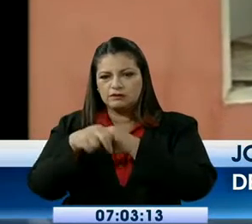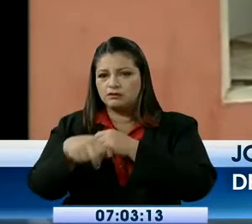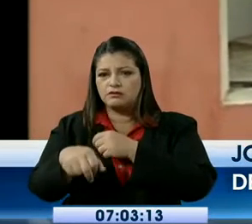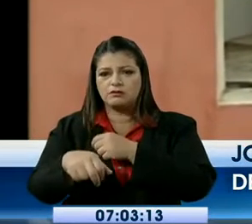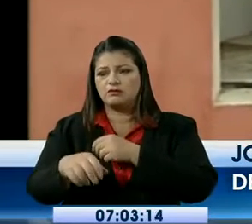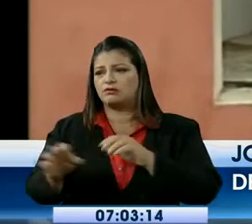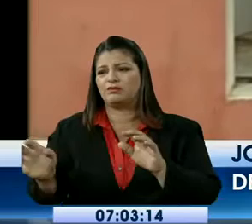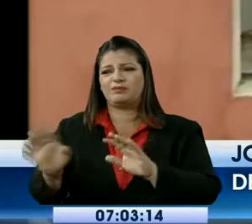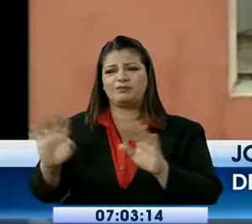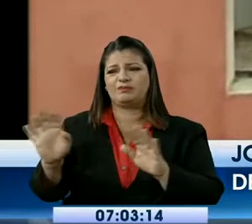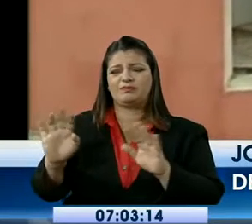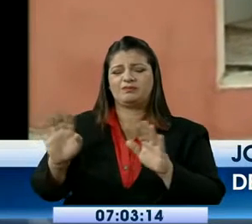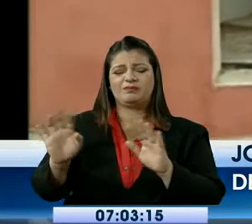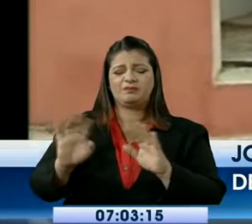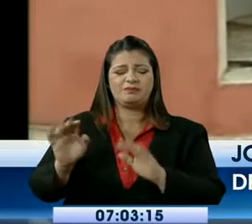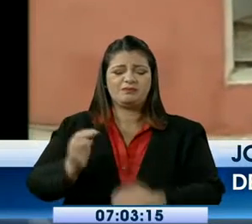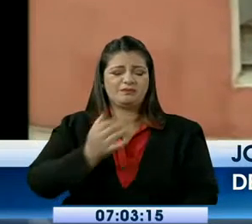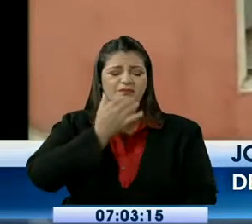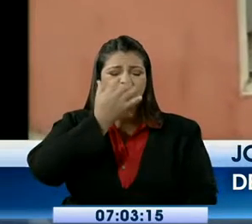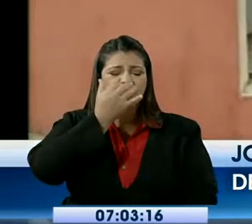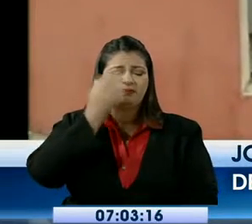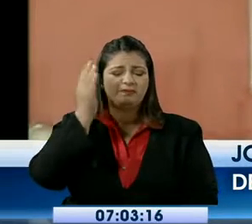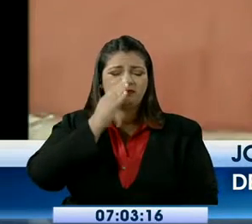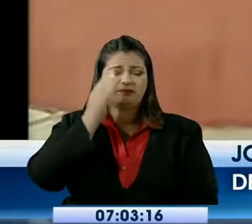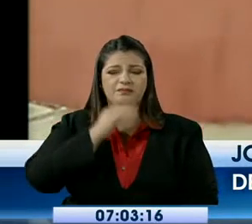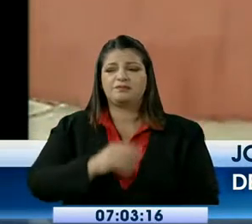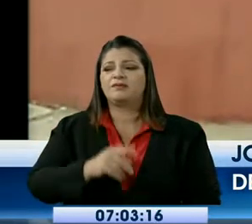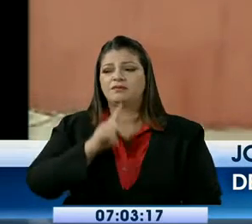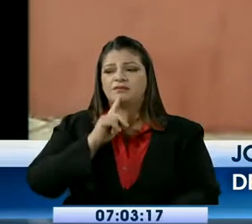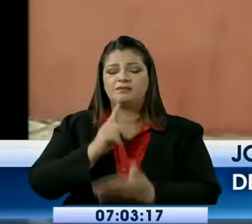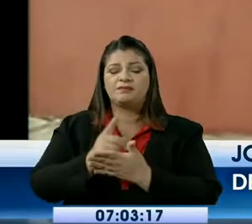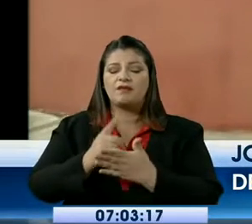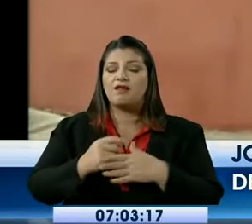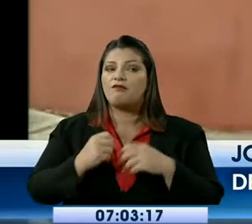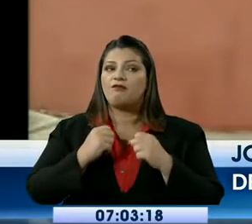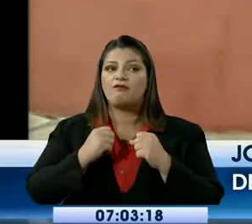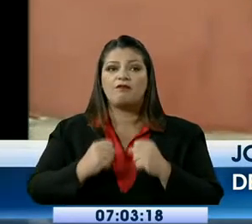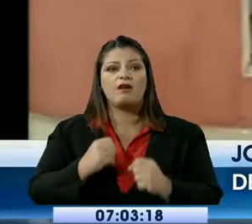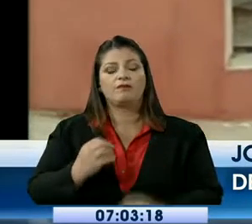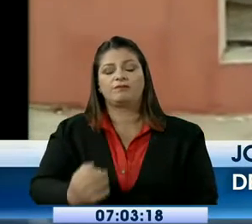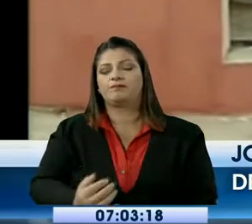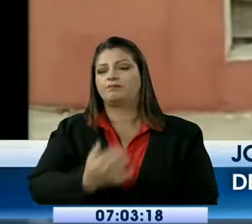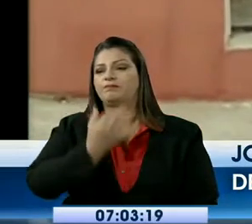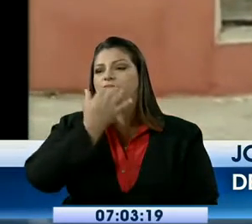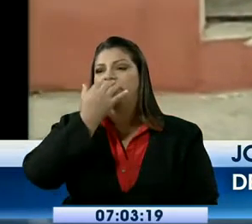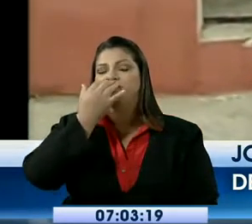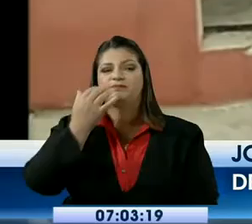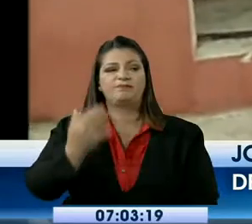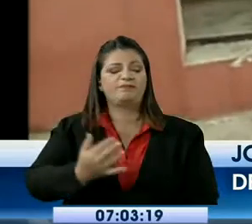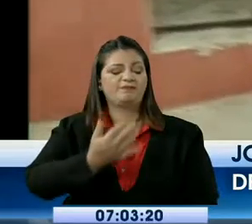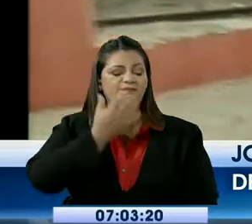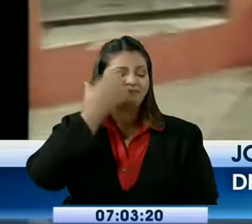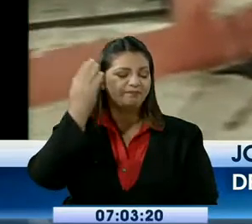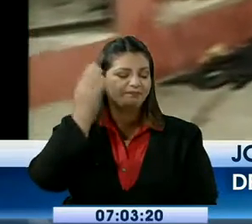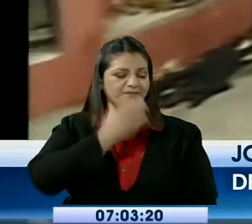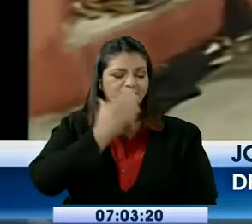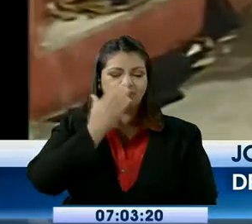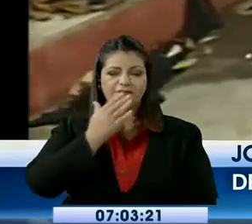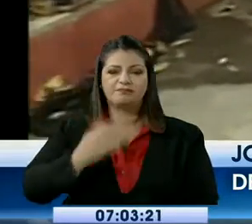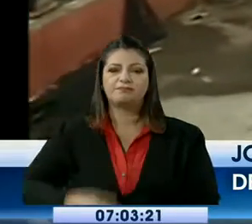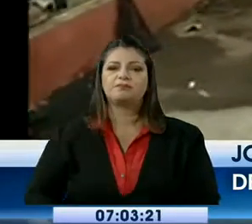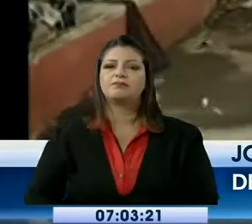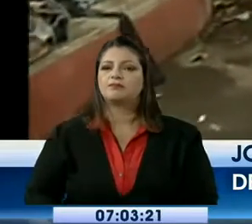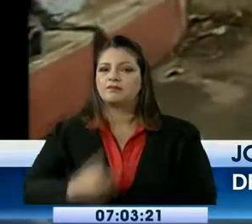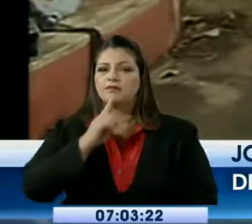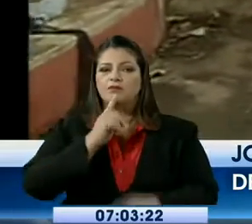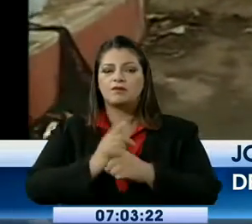no lo deja, dice, no lo deja el olor. Bueno, yo lo comprendo, pero aquí el olor es insoportable. Los moradores del sector solicitan